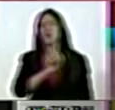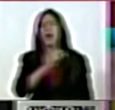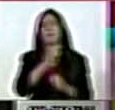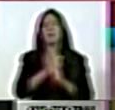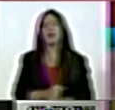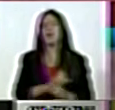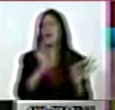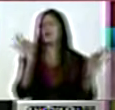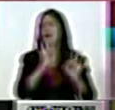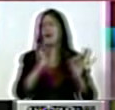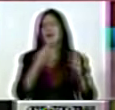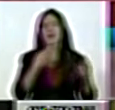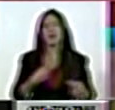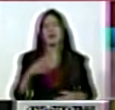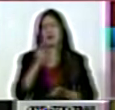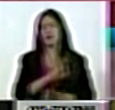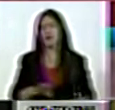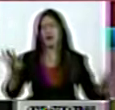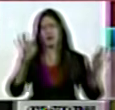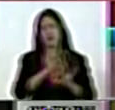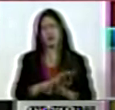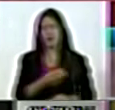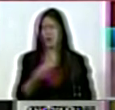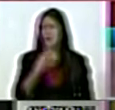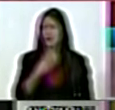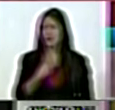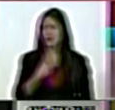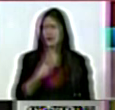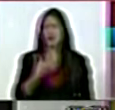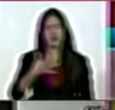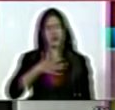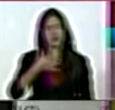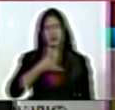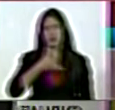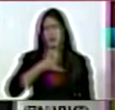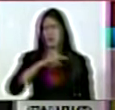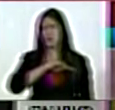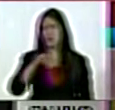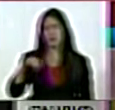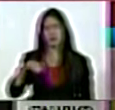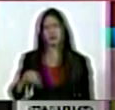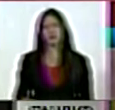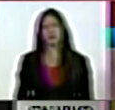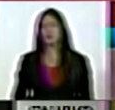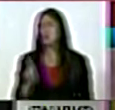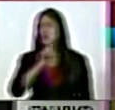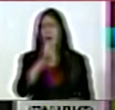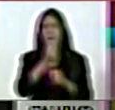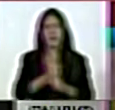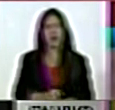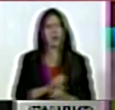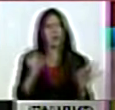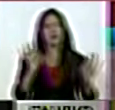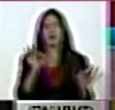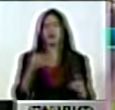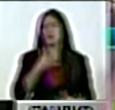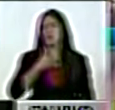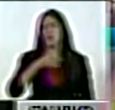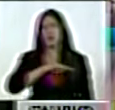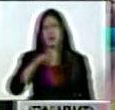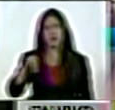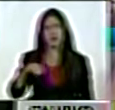nada de nadie. ¿Cómo es que? Sino de nosotros mismos. No esperemos nada sino de nosotros mismos.